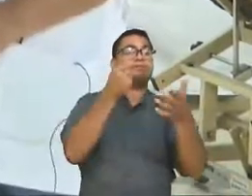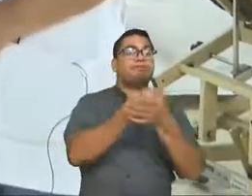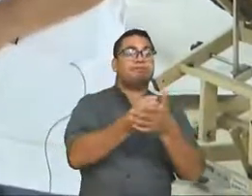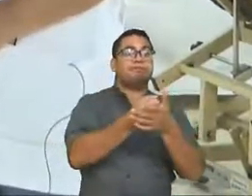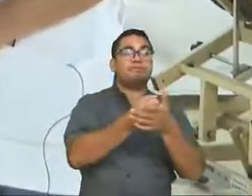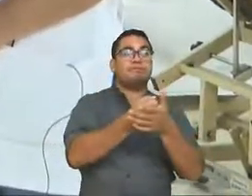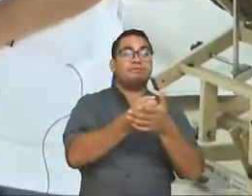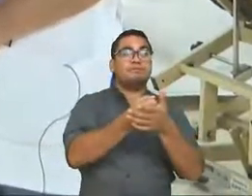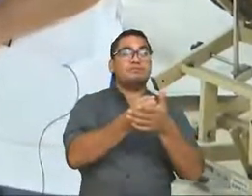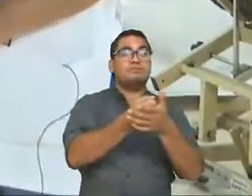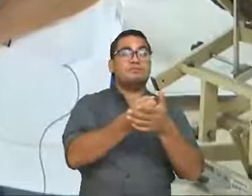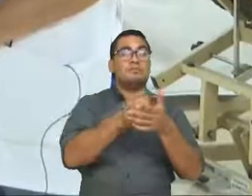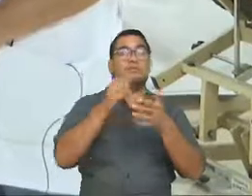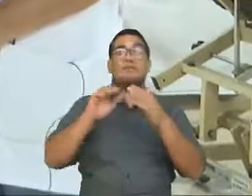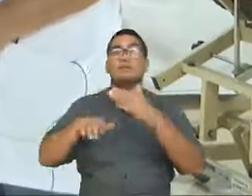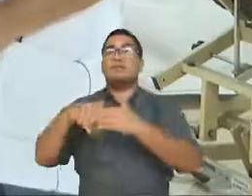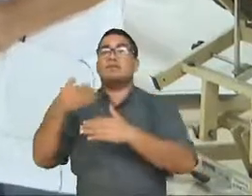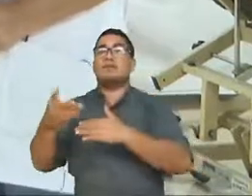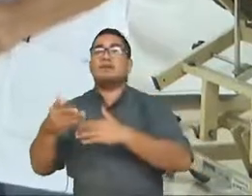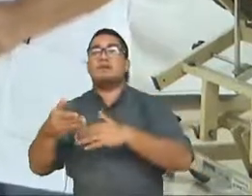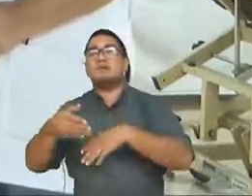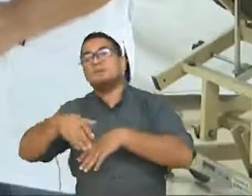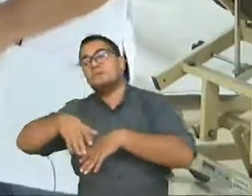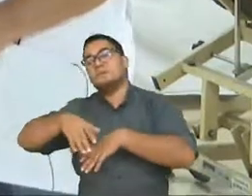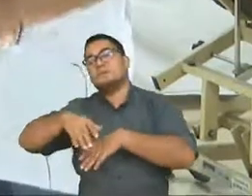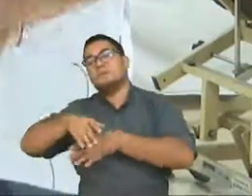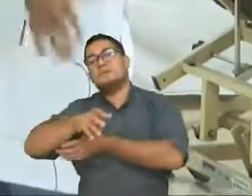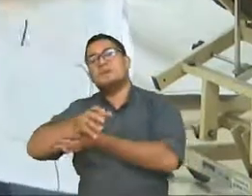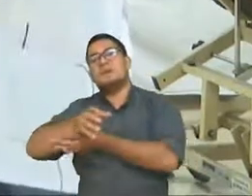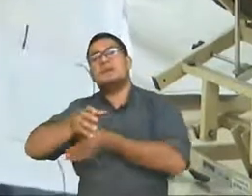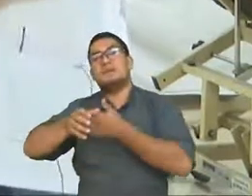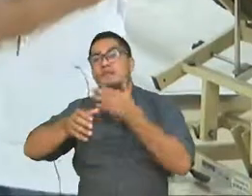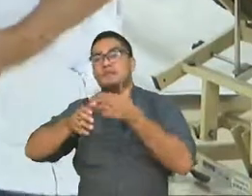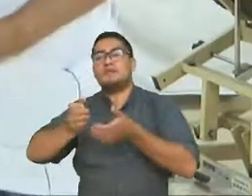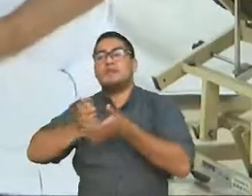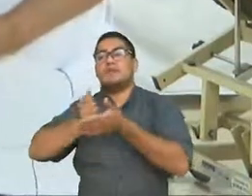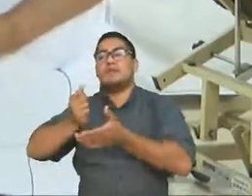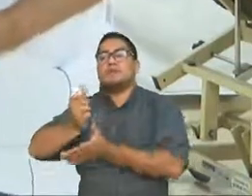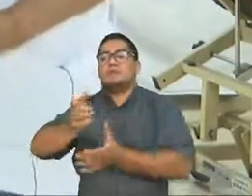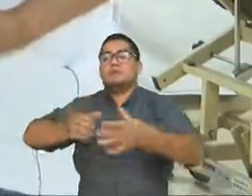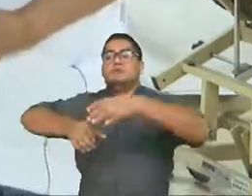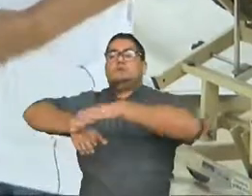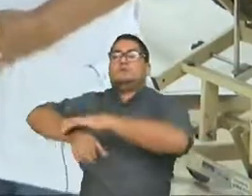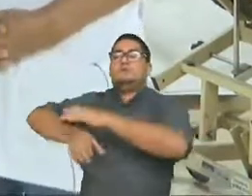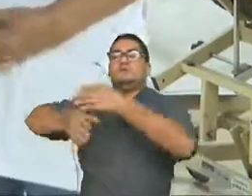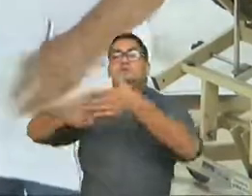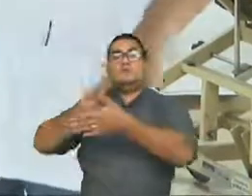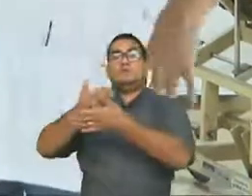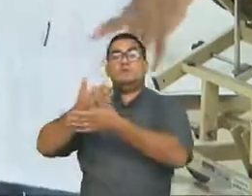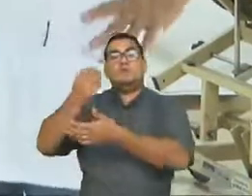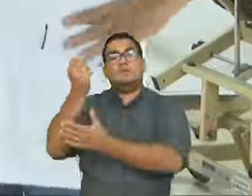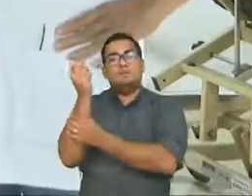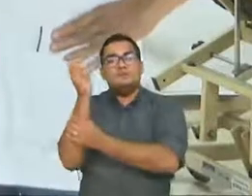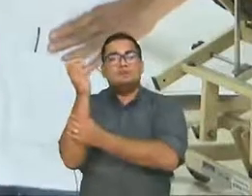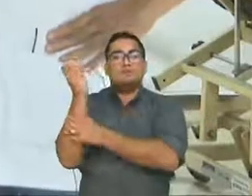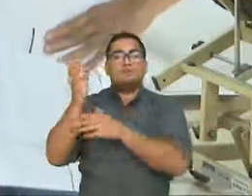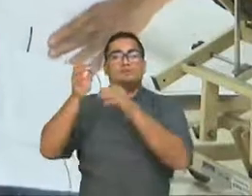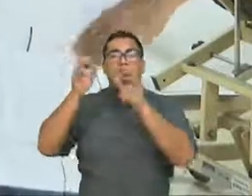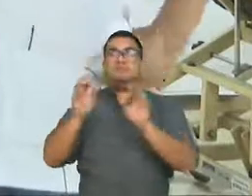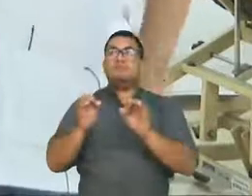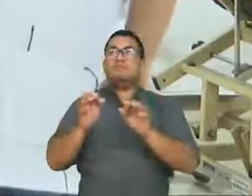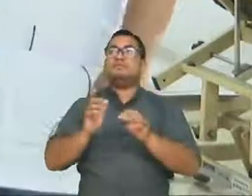tiene movimientos pobres de miembros inferiores y le ayudamos con una órtesis. Ya, eso es como un nivel. Un aparato